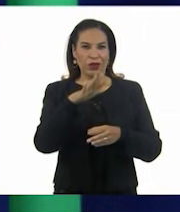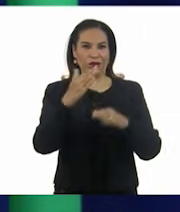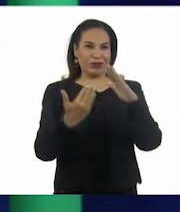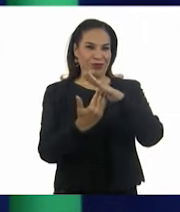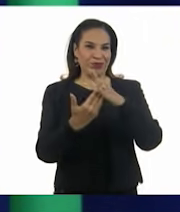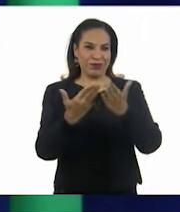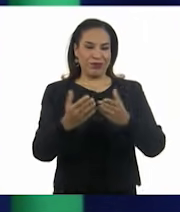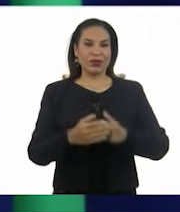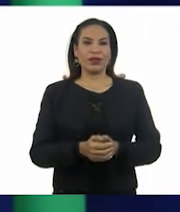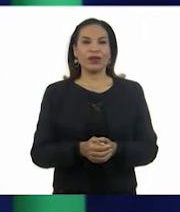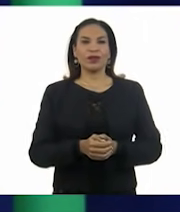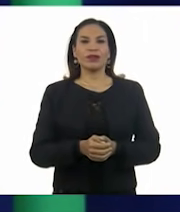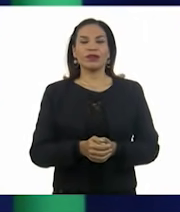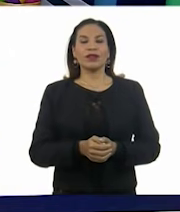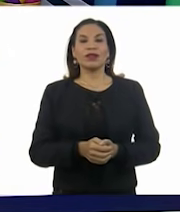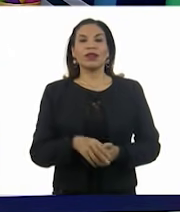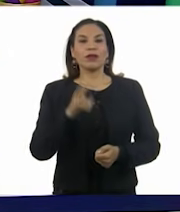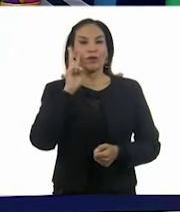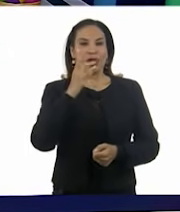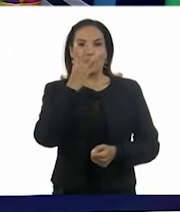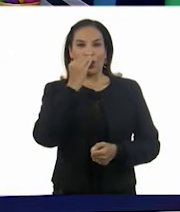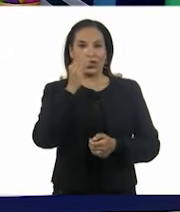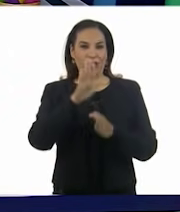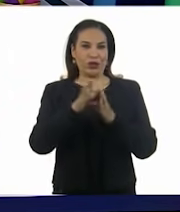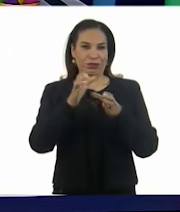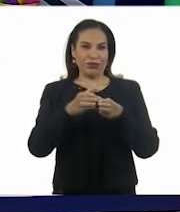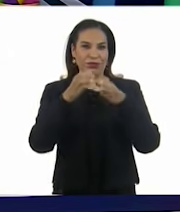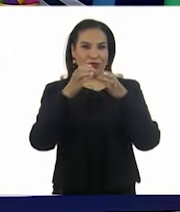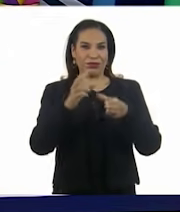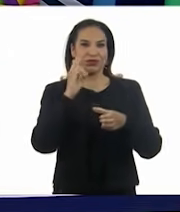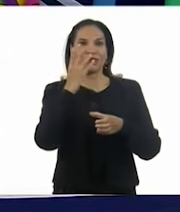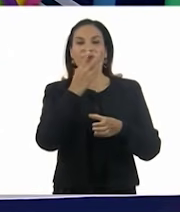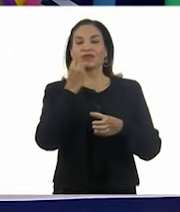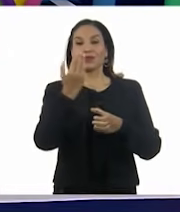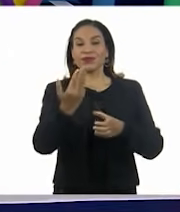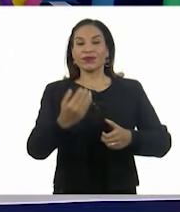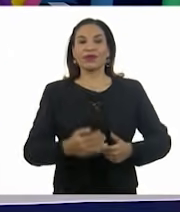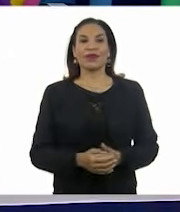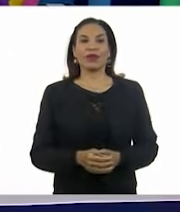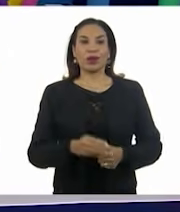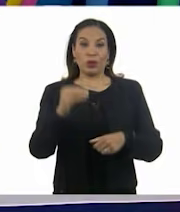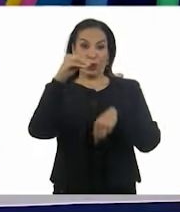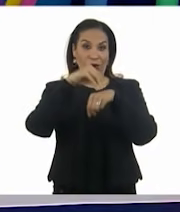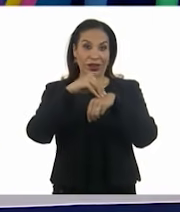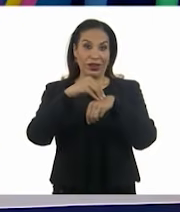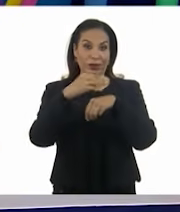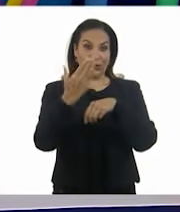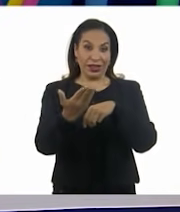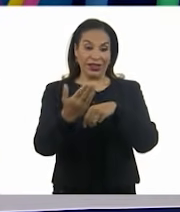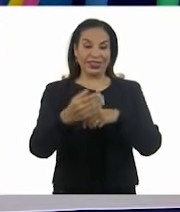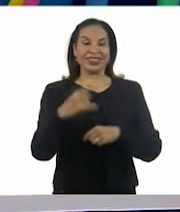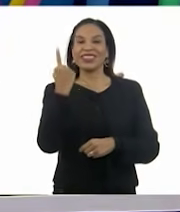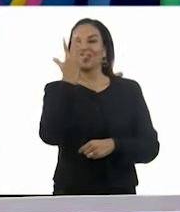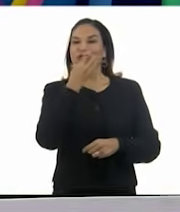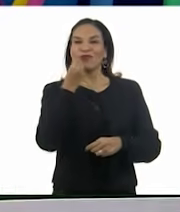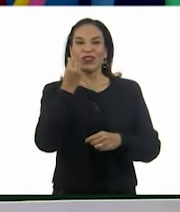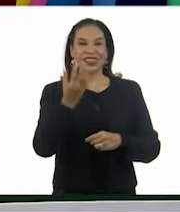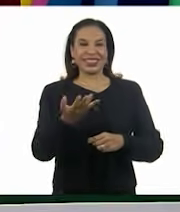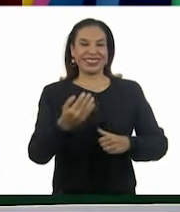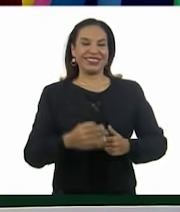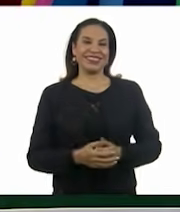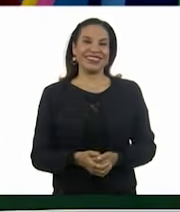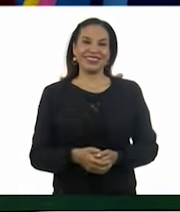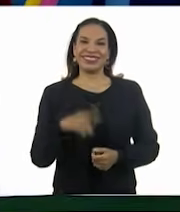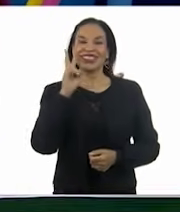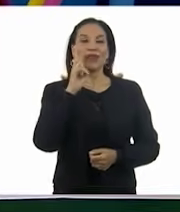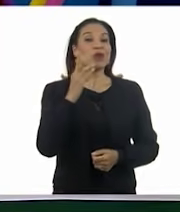escritorio? Y en medio para que luzca. Eso es, muy bien. ¿Aquí la podemos? Chula. Qué bonita, qué bonita. bonito.